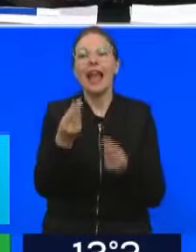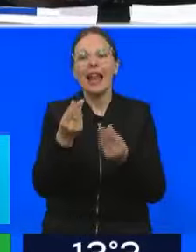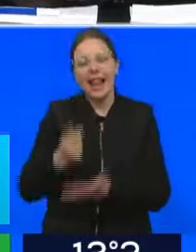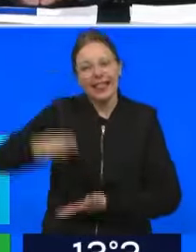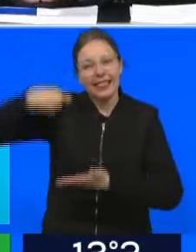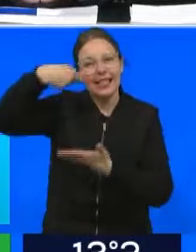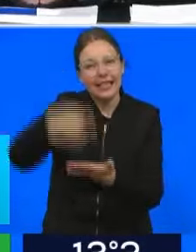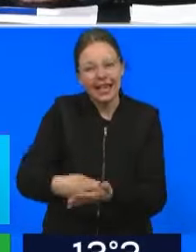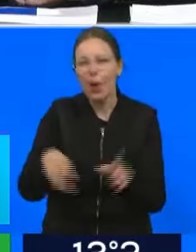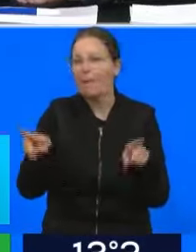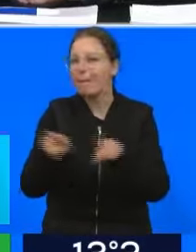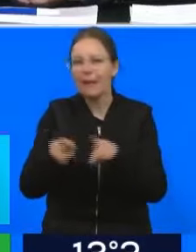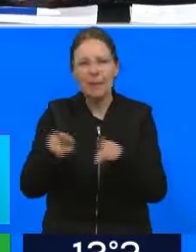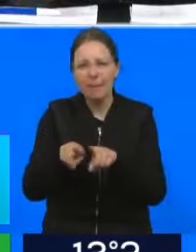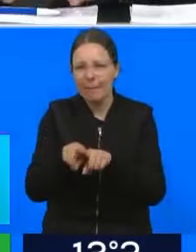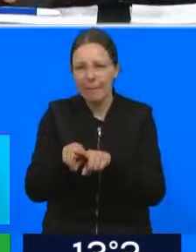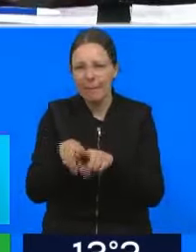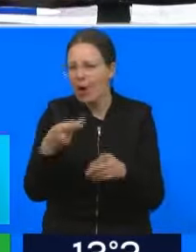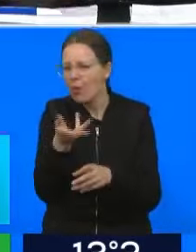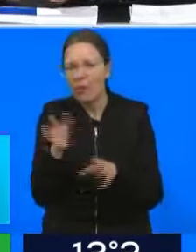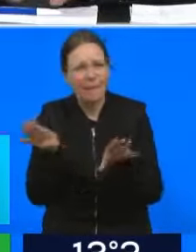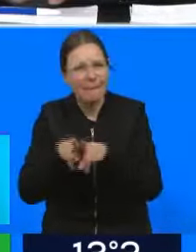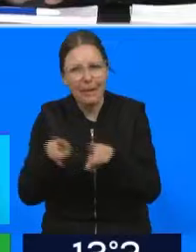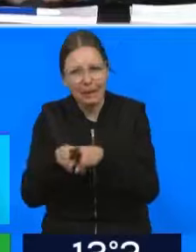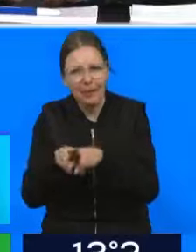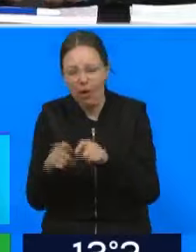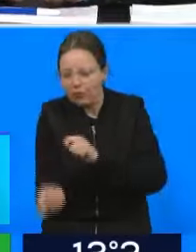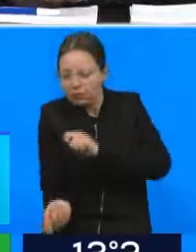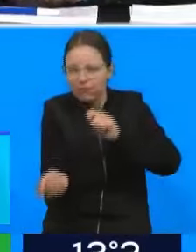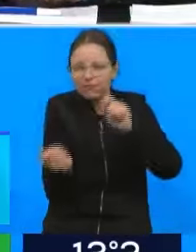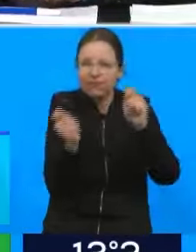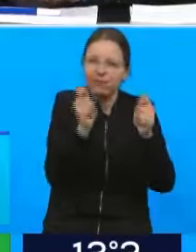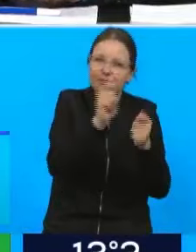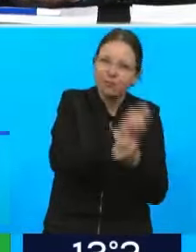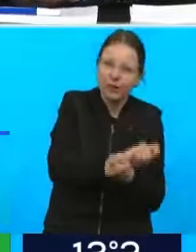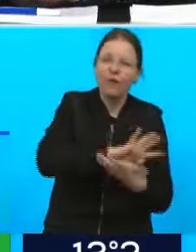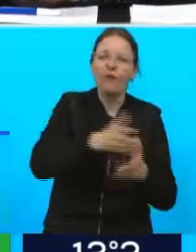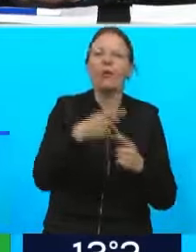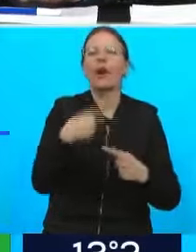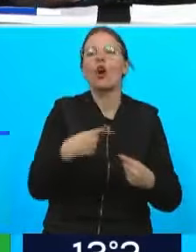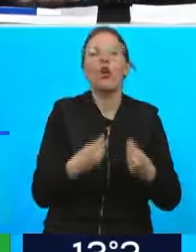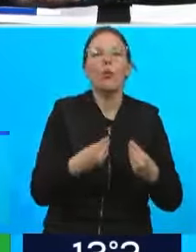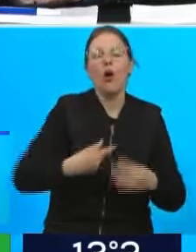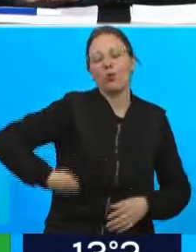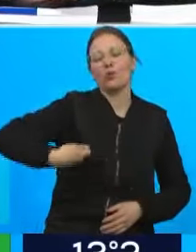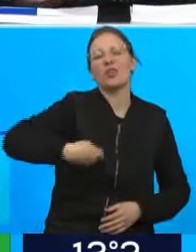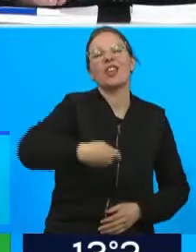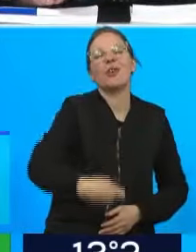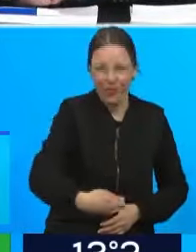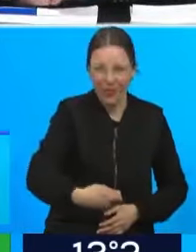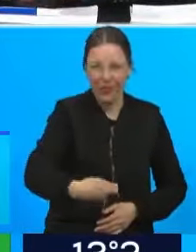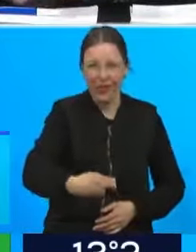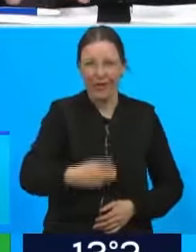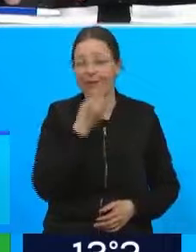lucha activa contra el granizo, es decir, a través de los aviones, se va a destinar a un seguro agrícola más potente que el que se